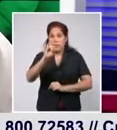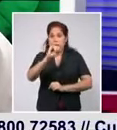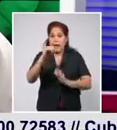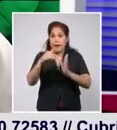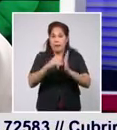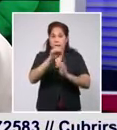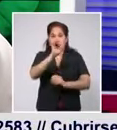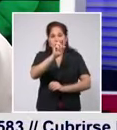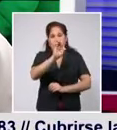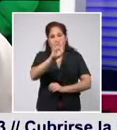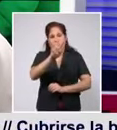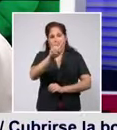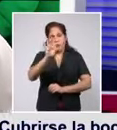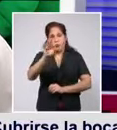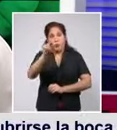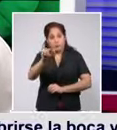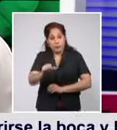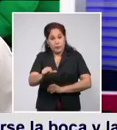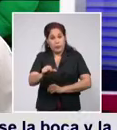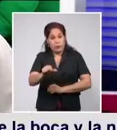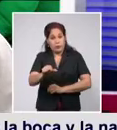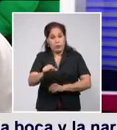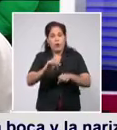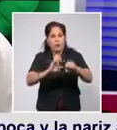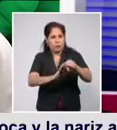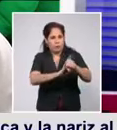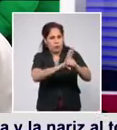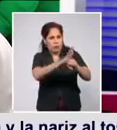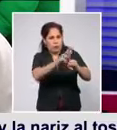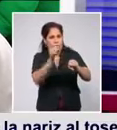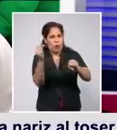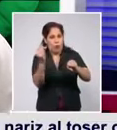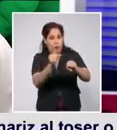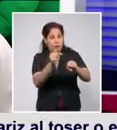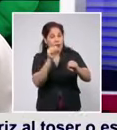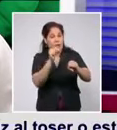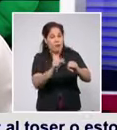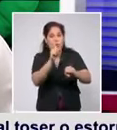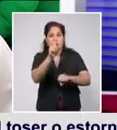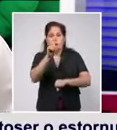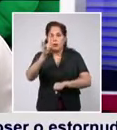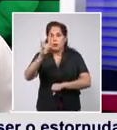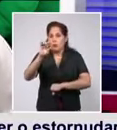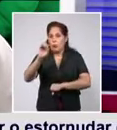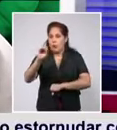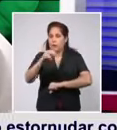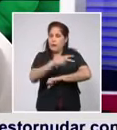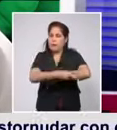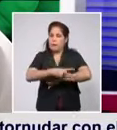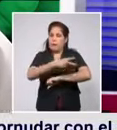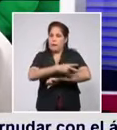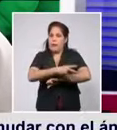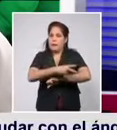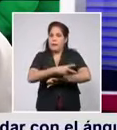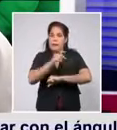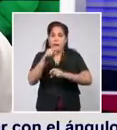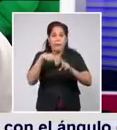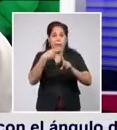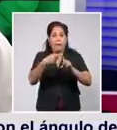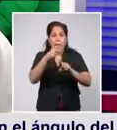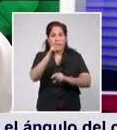406.828 personas con COVID-19 de los 190 países y 29